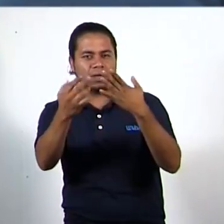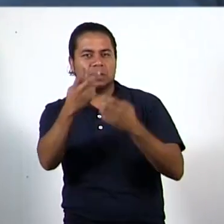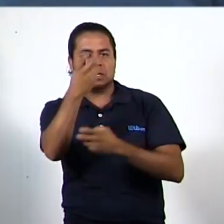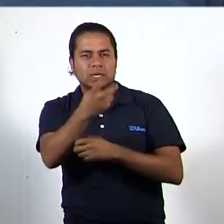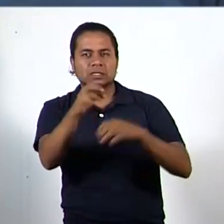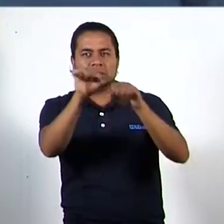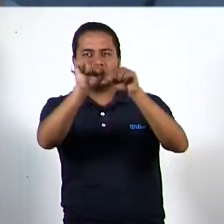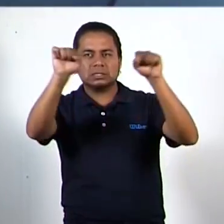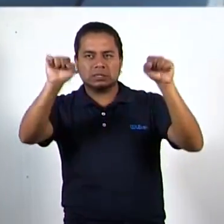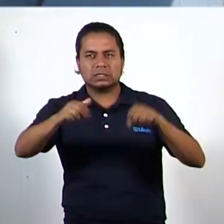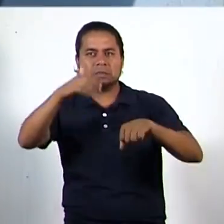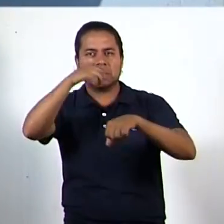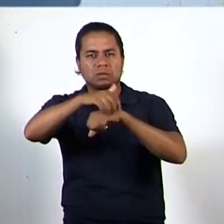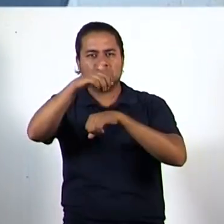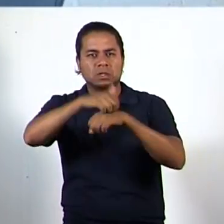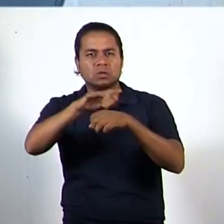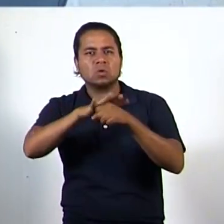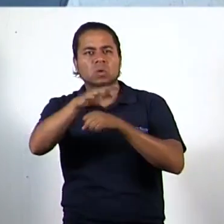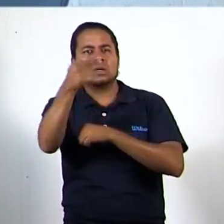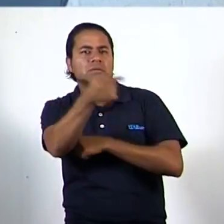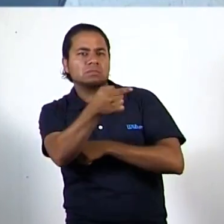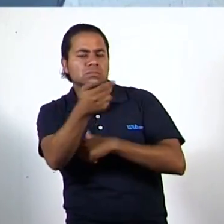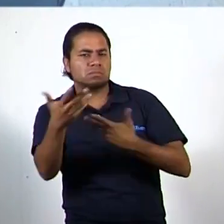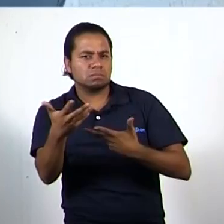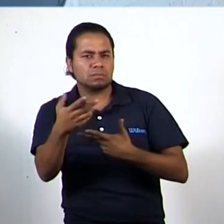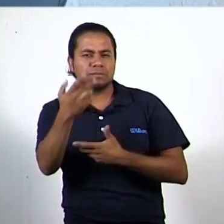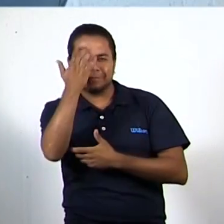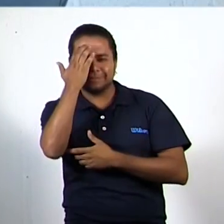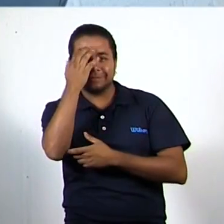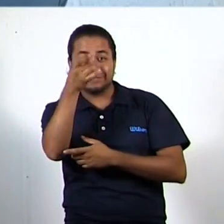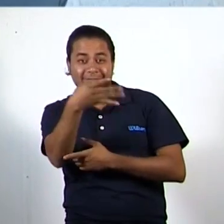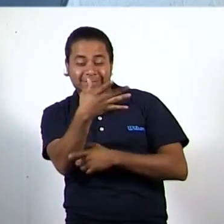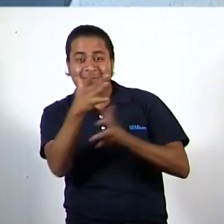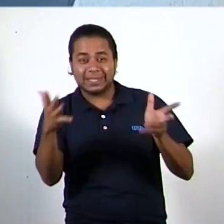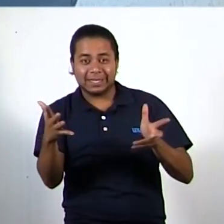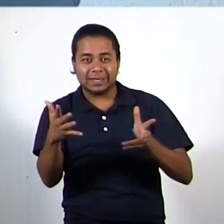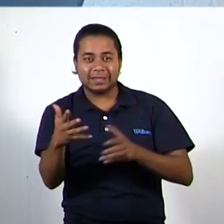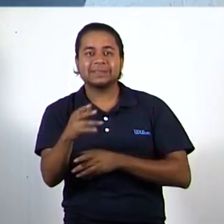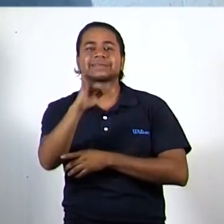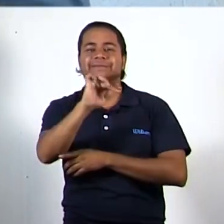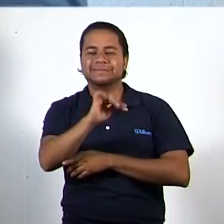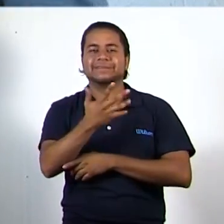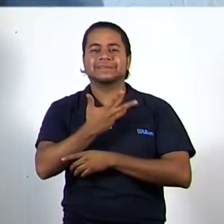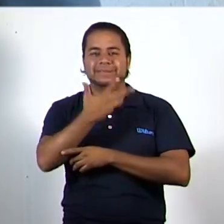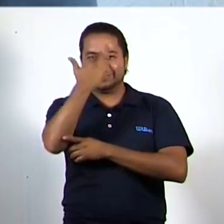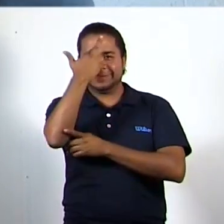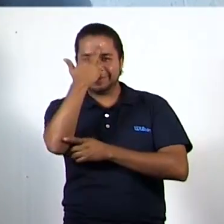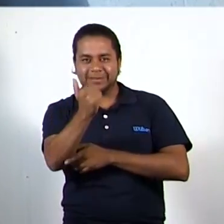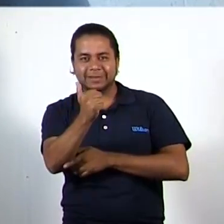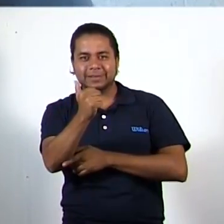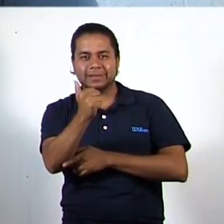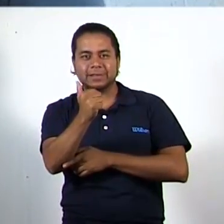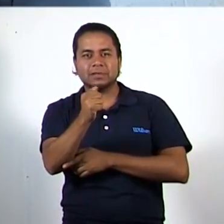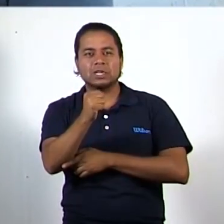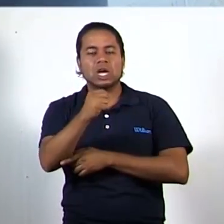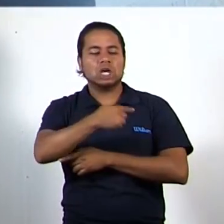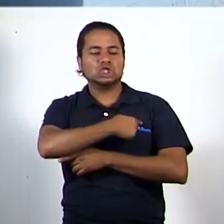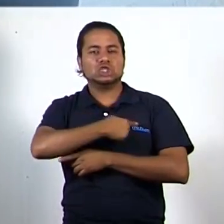¿Qué sistema de numeración puede ser este? ¿Te parece conocido? ¡Exacto! Es el sistema de numeración